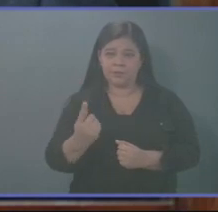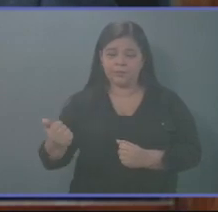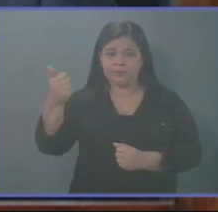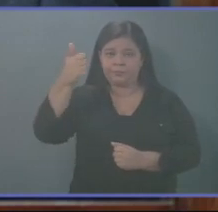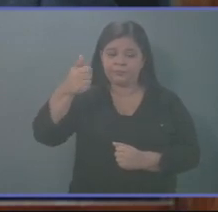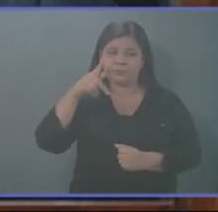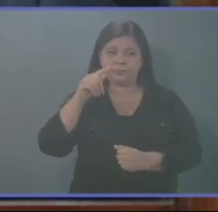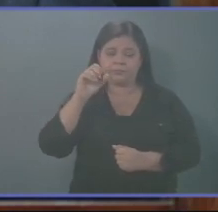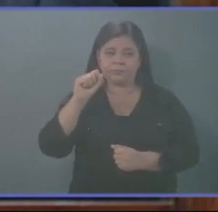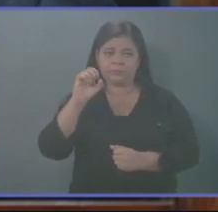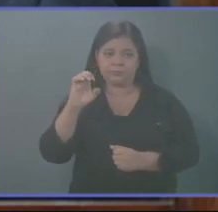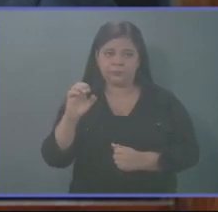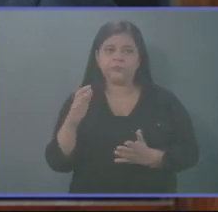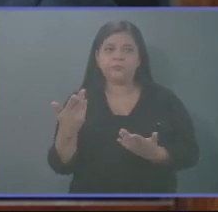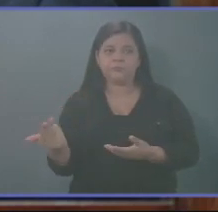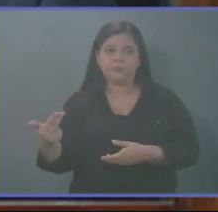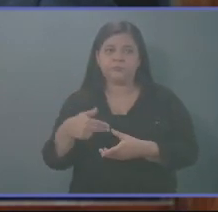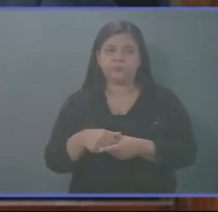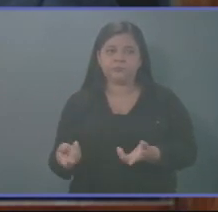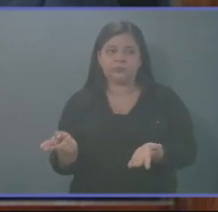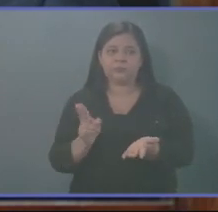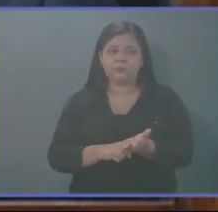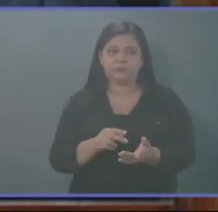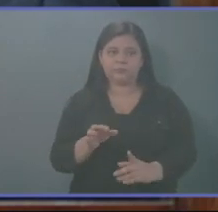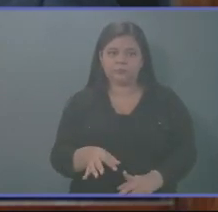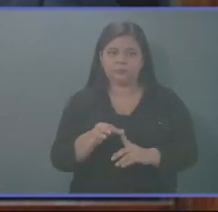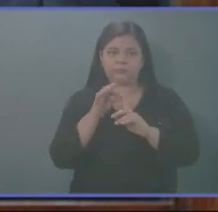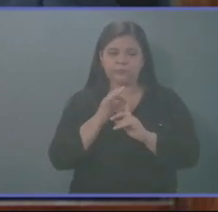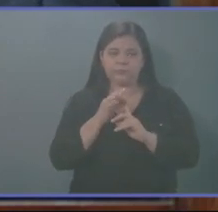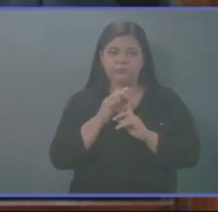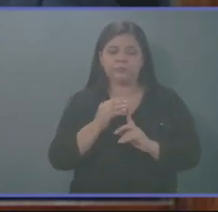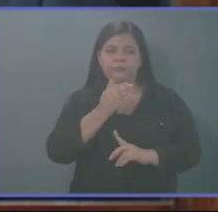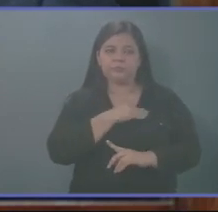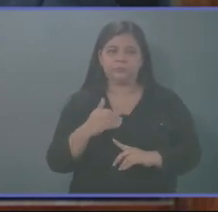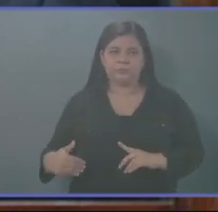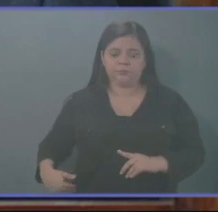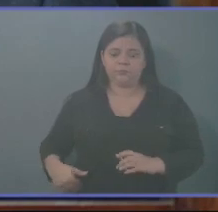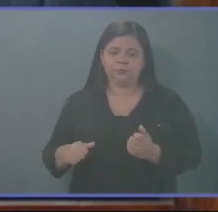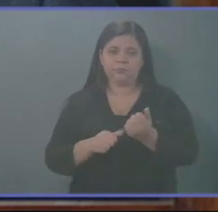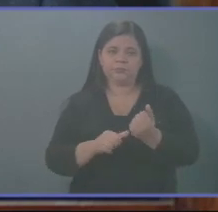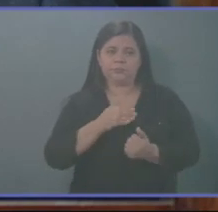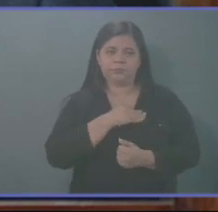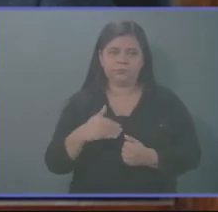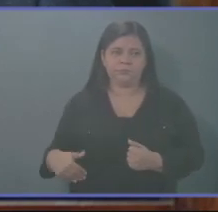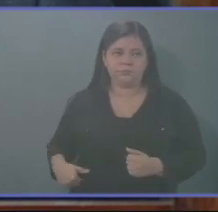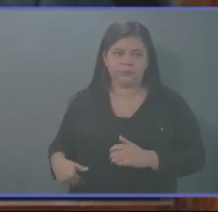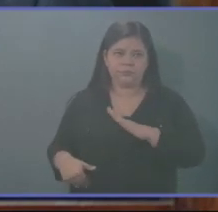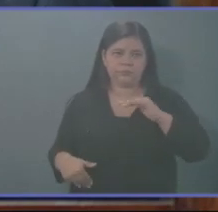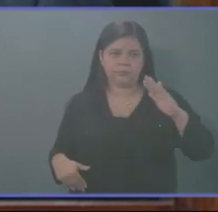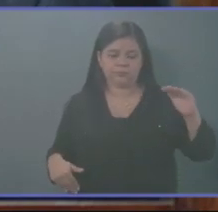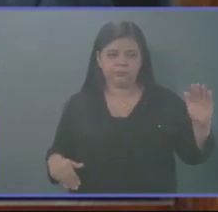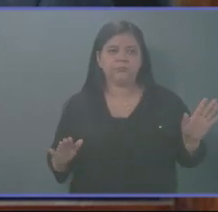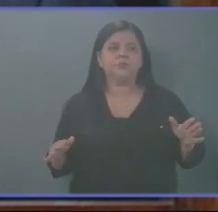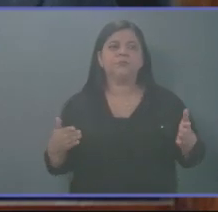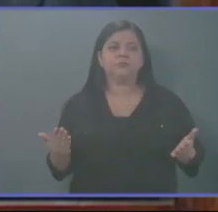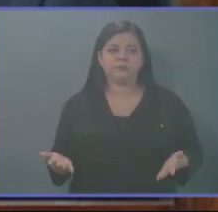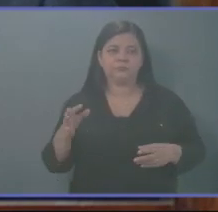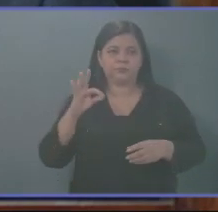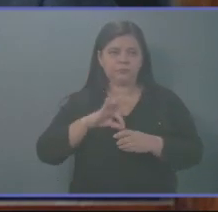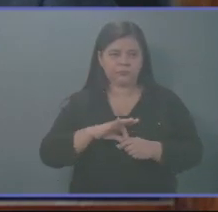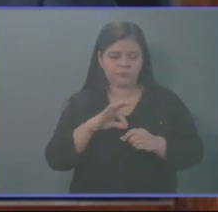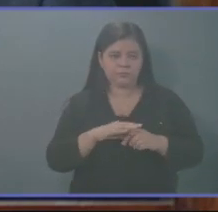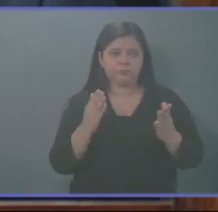Tribunal Electoral para inscribirse en el registro de candidatos correspondientes a presidente y vicepresidente de la República para las elecciones a